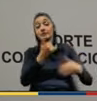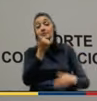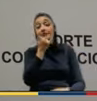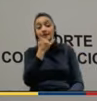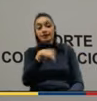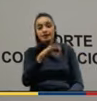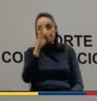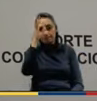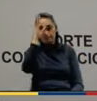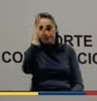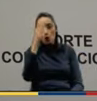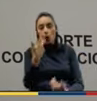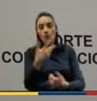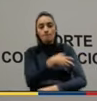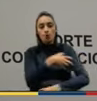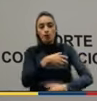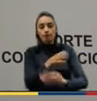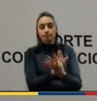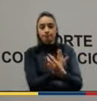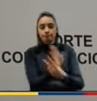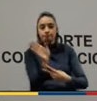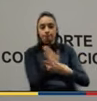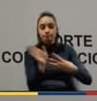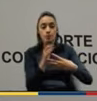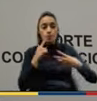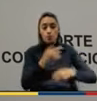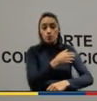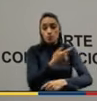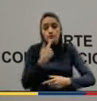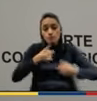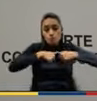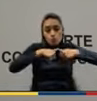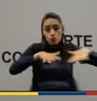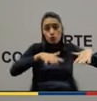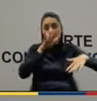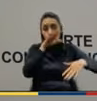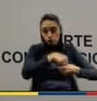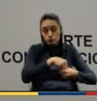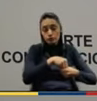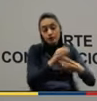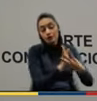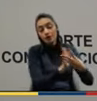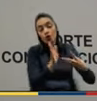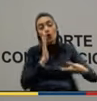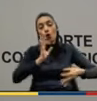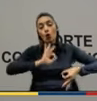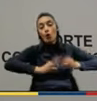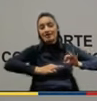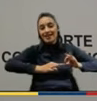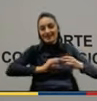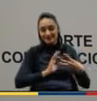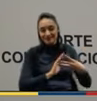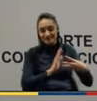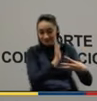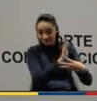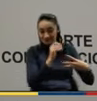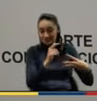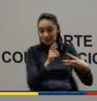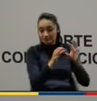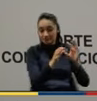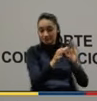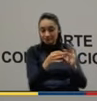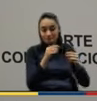de los poderes públicos y la autonomía y la razón de ser de la rama judicial colombiana. Esta situación genera riesgos para la seguridad jurídica que no